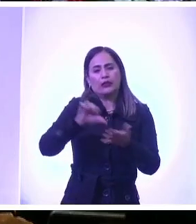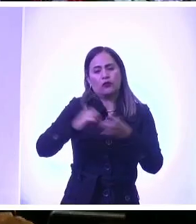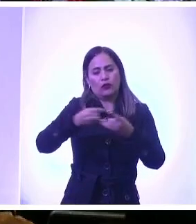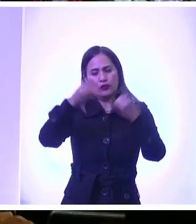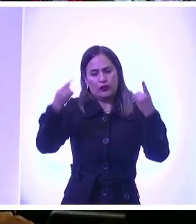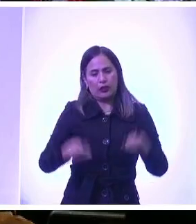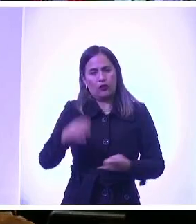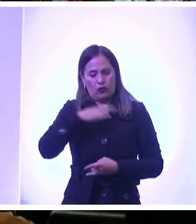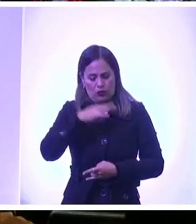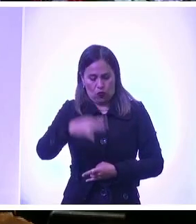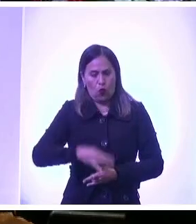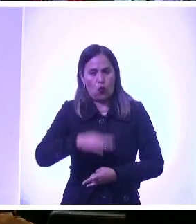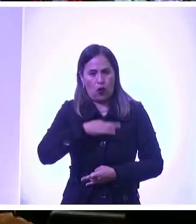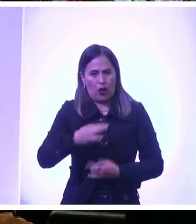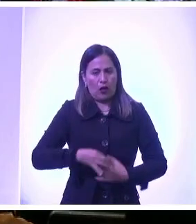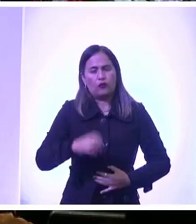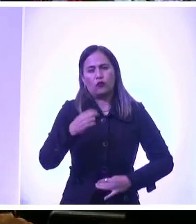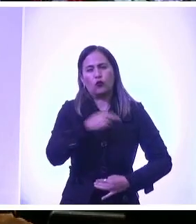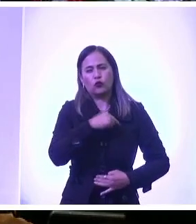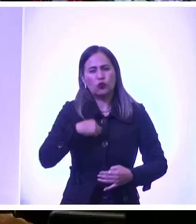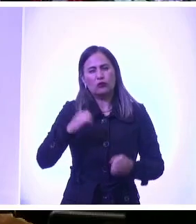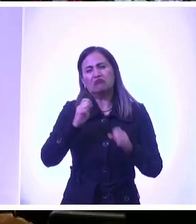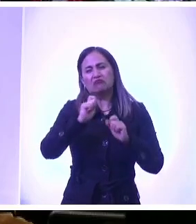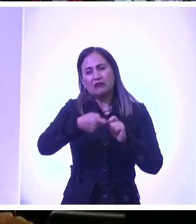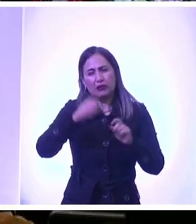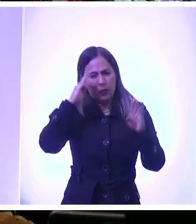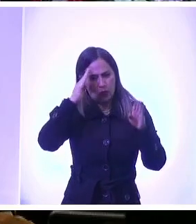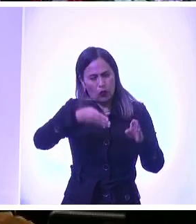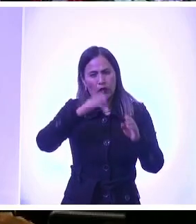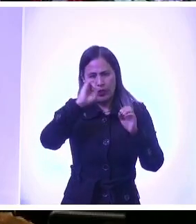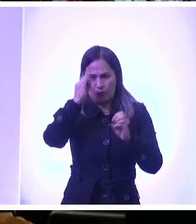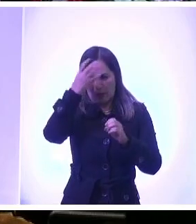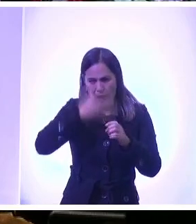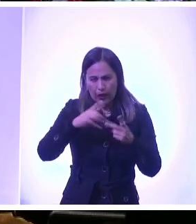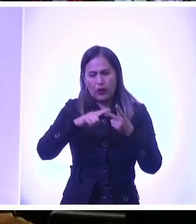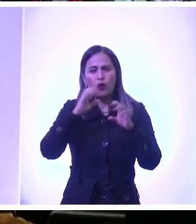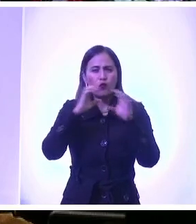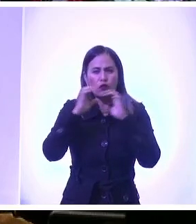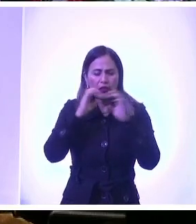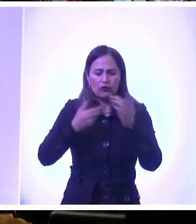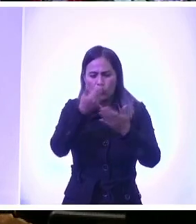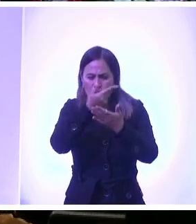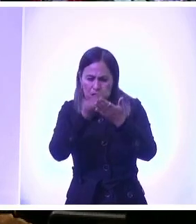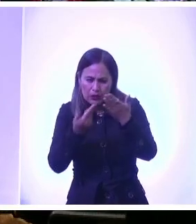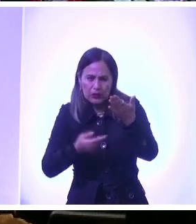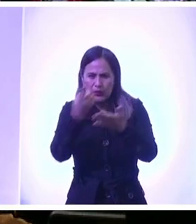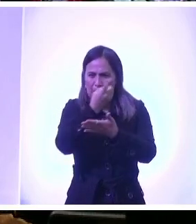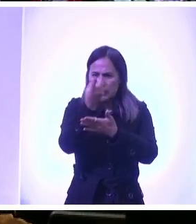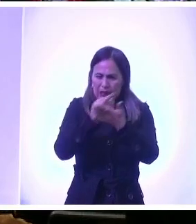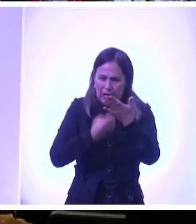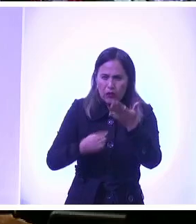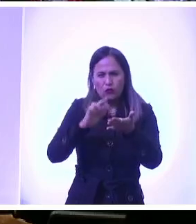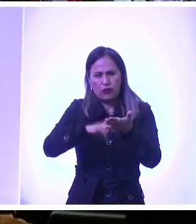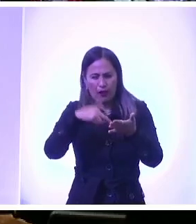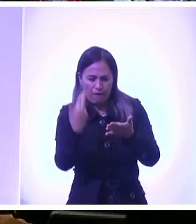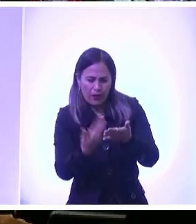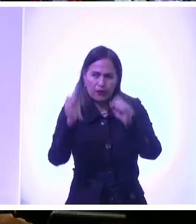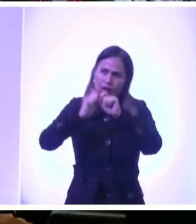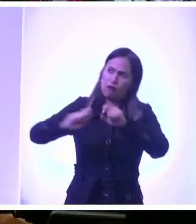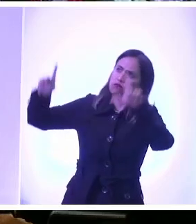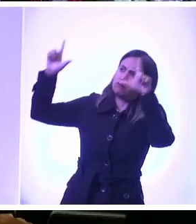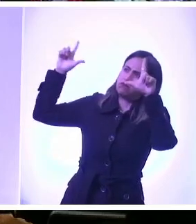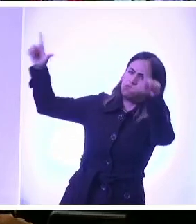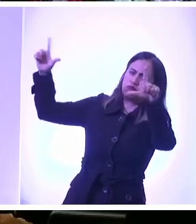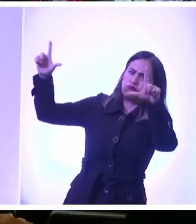que nos dedicamos a todo el tema de imagen comunicación diseño publicidad impresos libros revistas espectaculares todo lo que